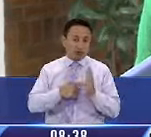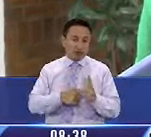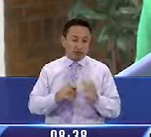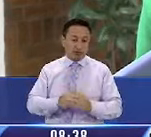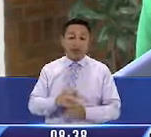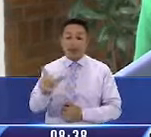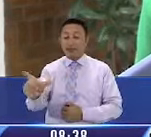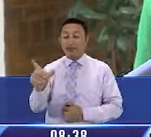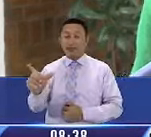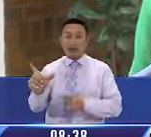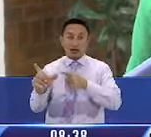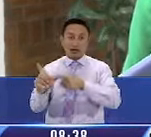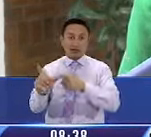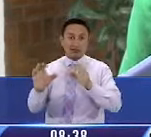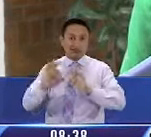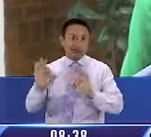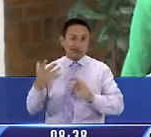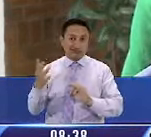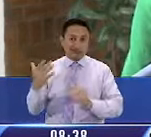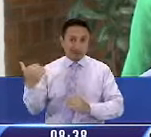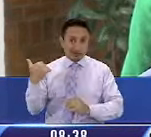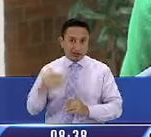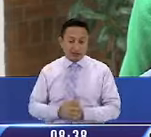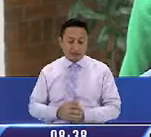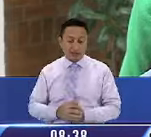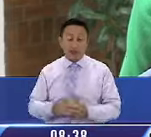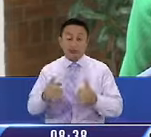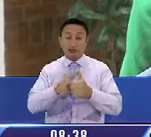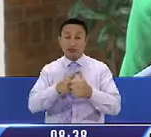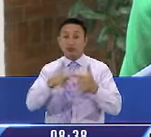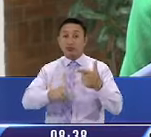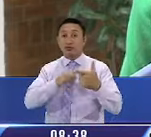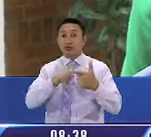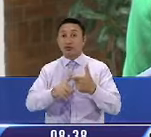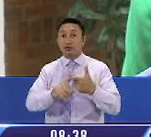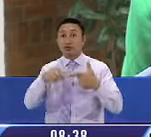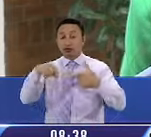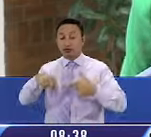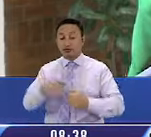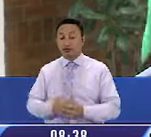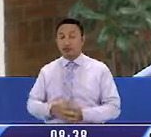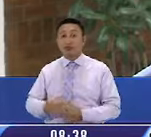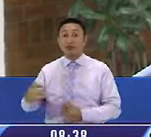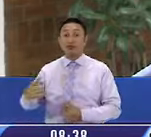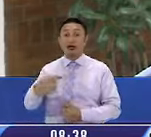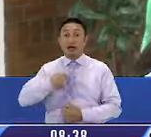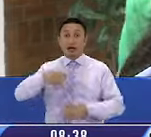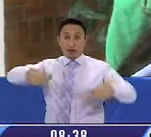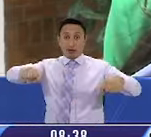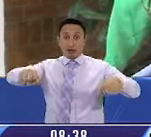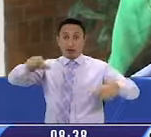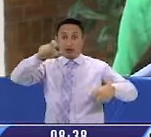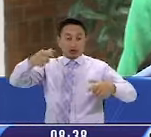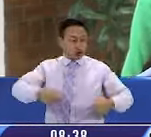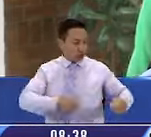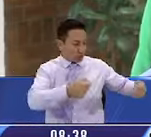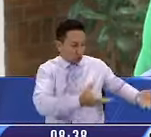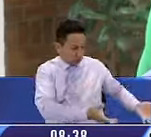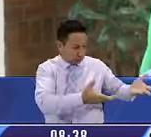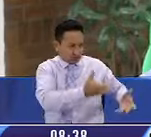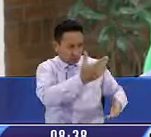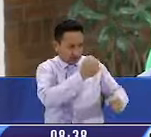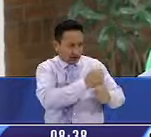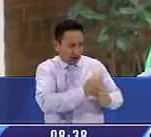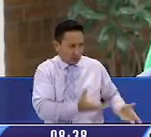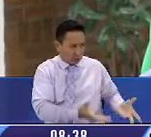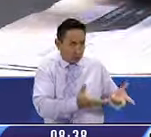su credencial habilitada. Además de la credencial habilitada, también una sanción grave es prestar a alguna persona para que haga